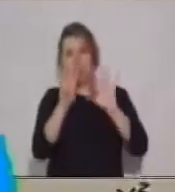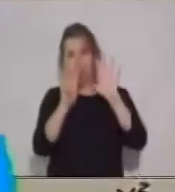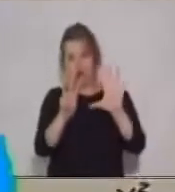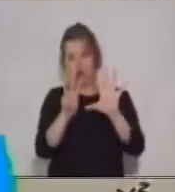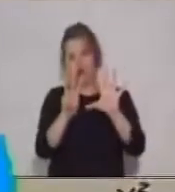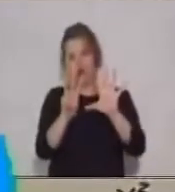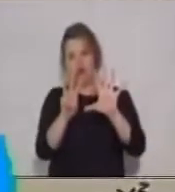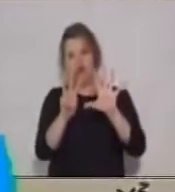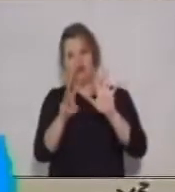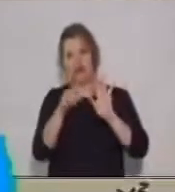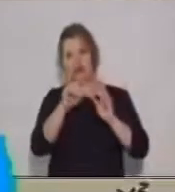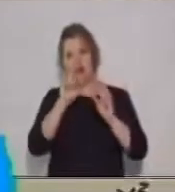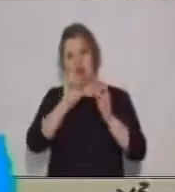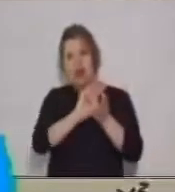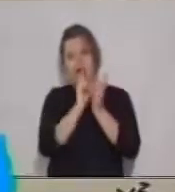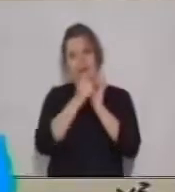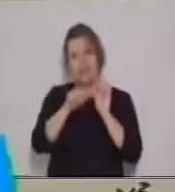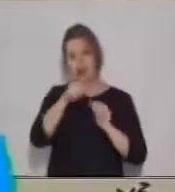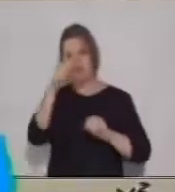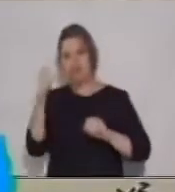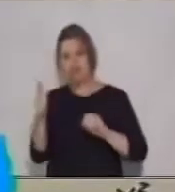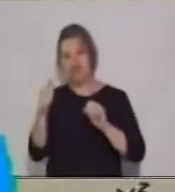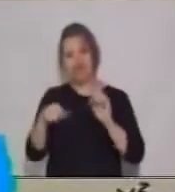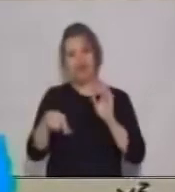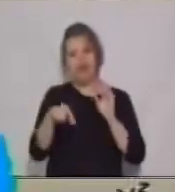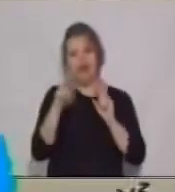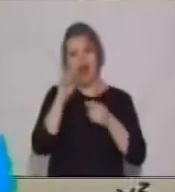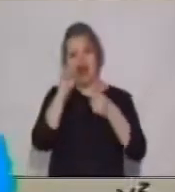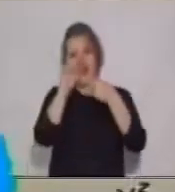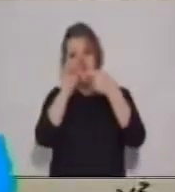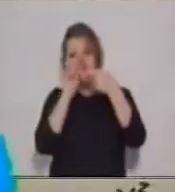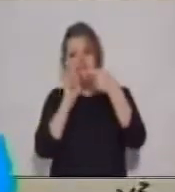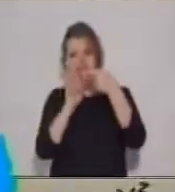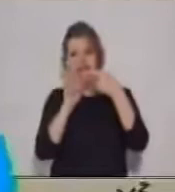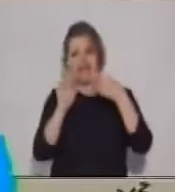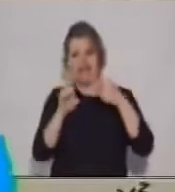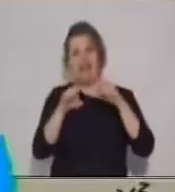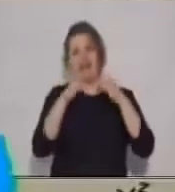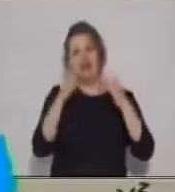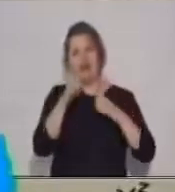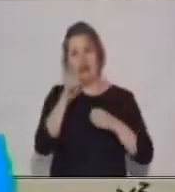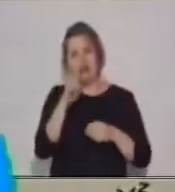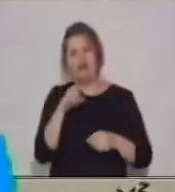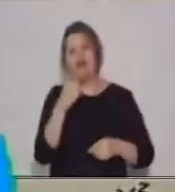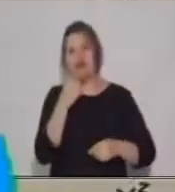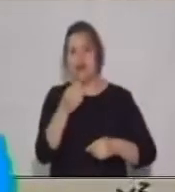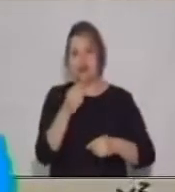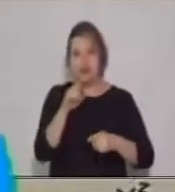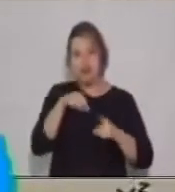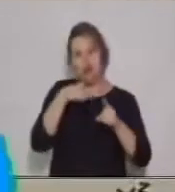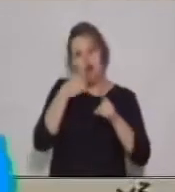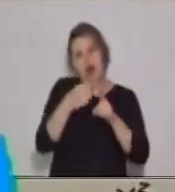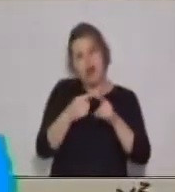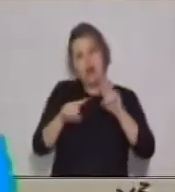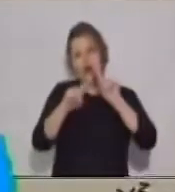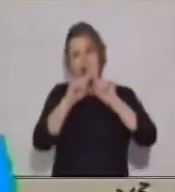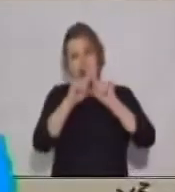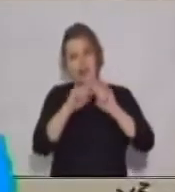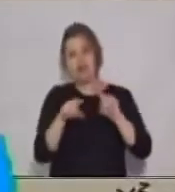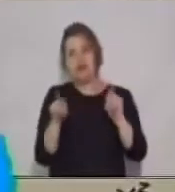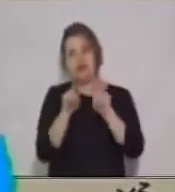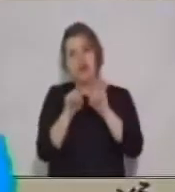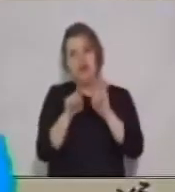la variable y. ¿Y qué hacemos? Empezamos a ponerle valores a x. Cuando x vale 0, cuando x vale 1, cuando x vale